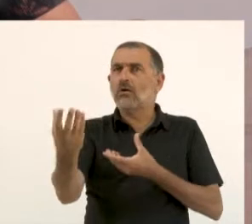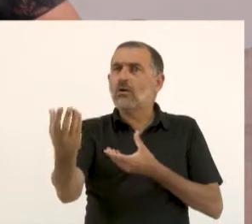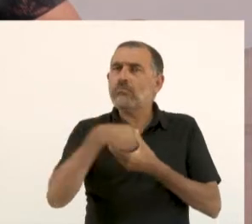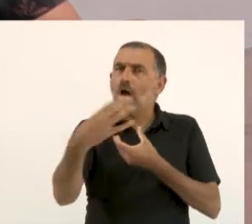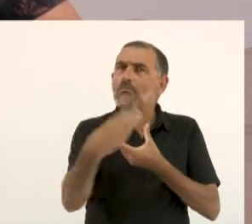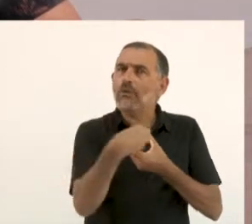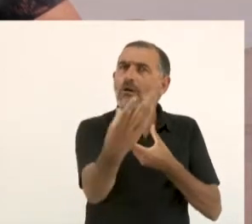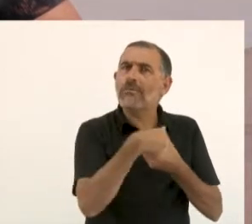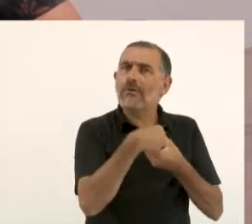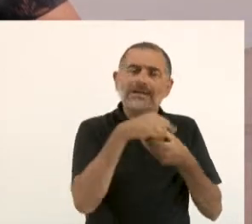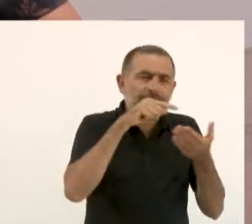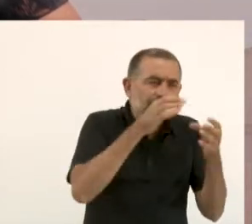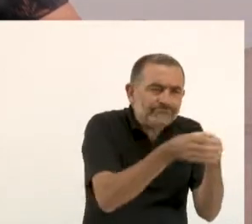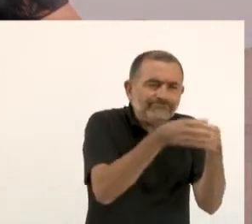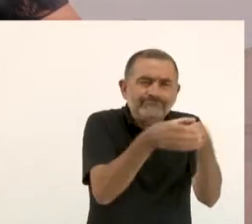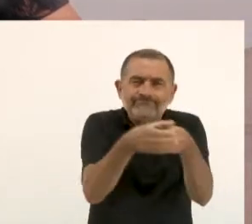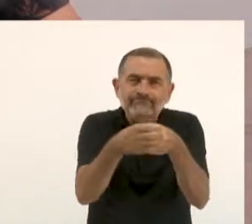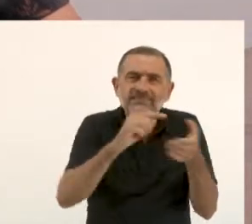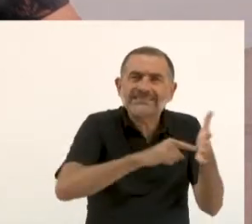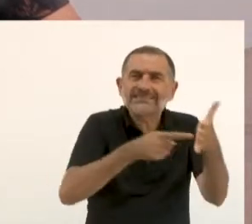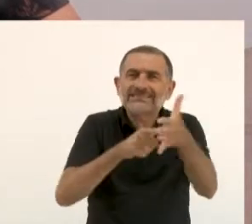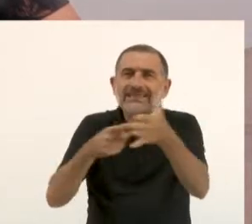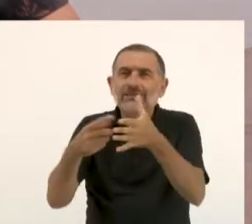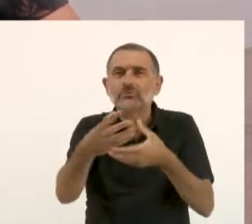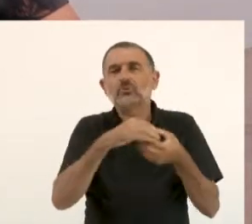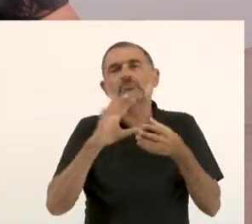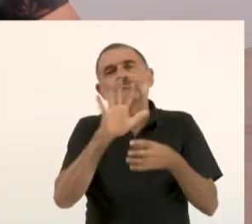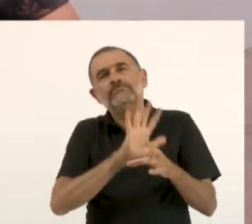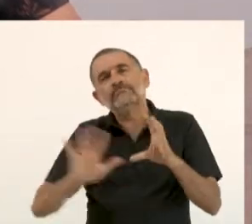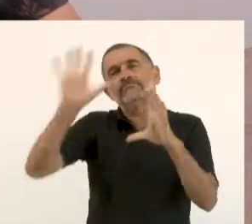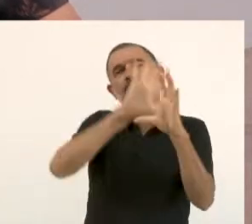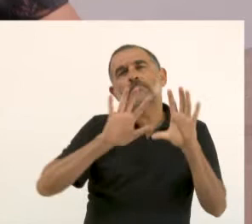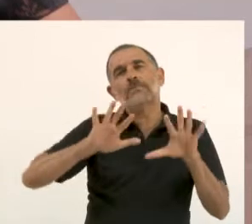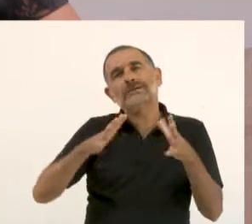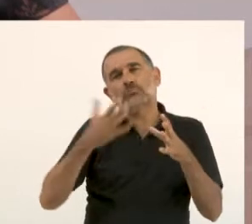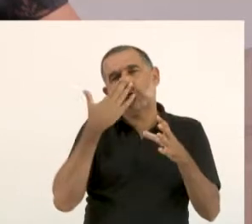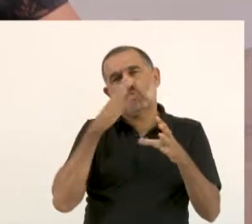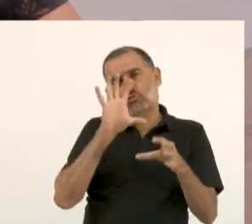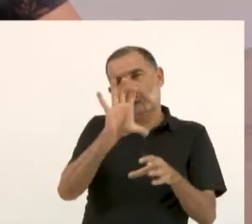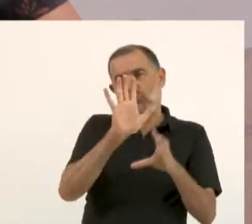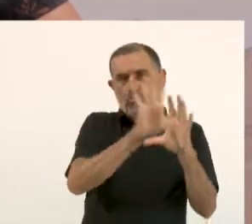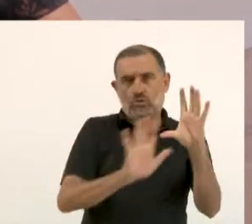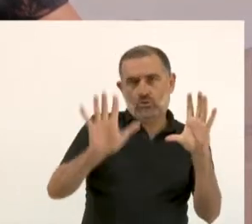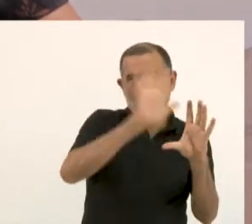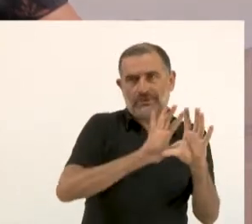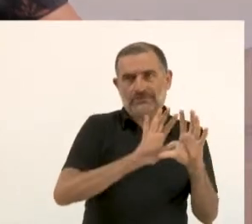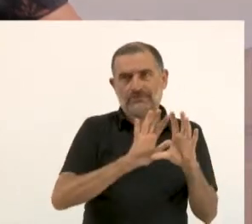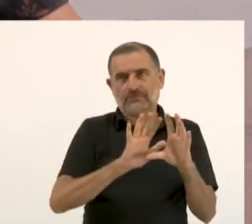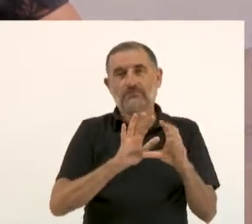pueblos que habitaron lo que hoy es la provincia de Córdoba, lo que se conoce como provincia de Córdoba. Son